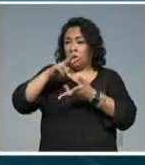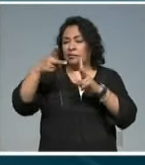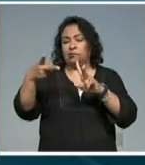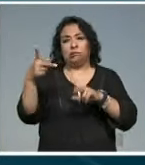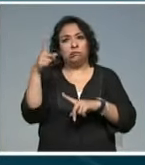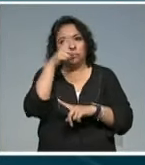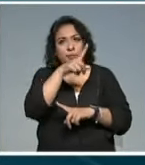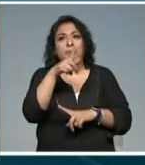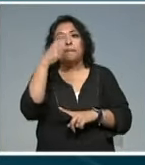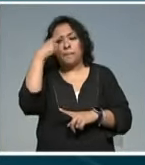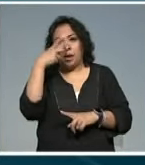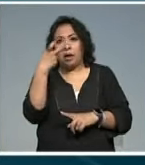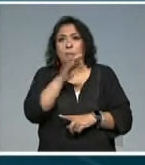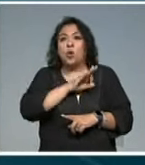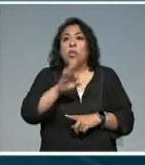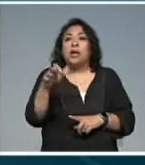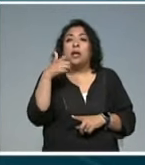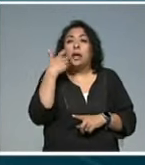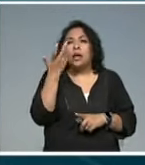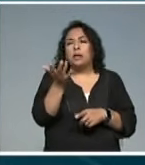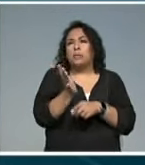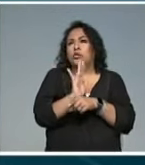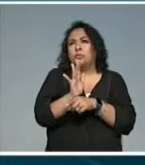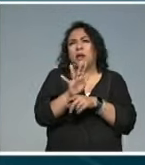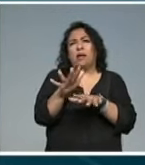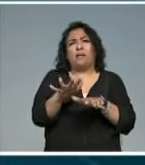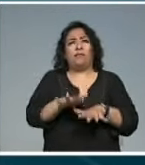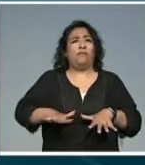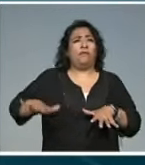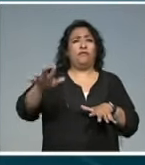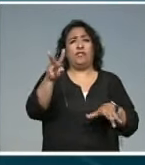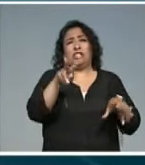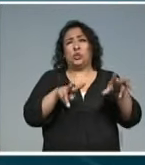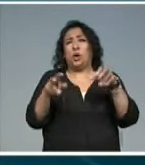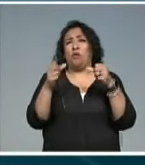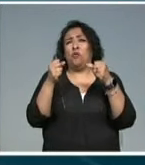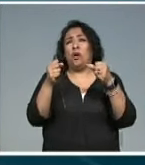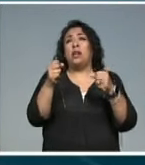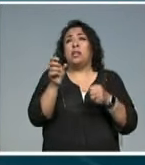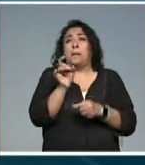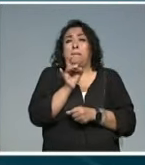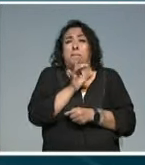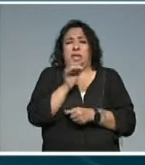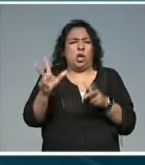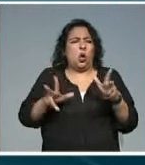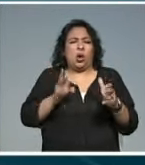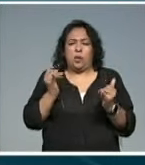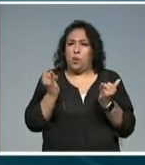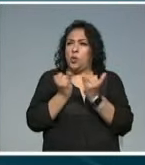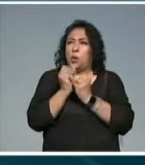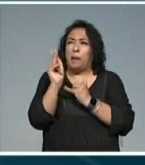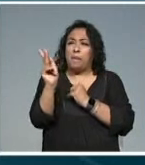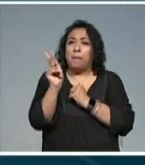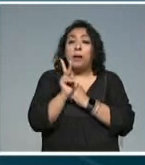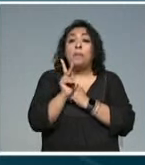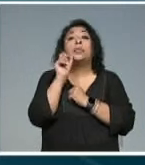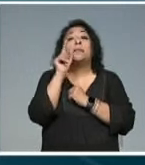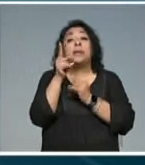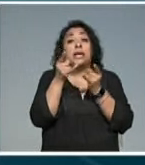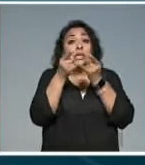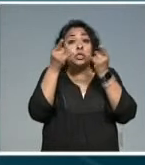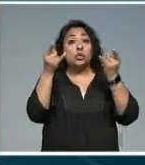para hacerlo quisimos contar con una película con todo el espectáculo visual y con las convenciones del género de horror en Hollywood, pero también contando